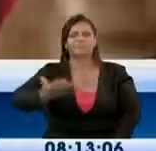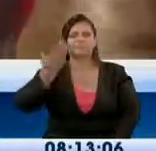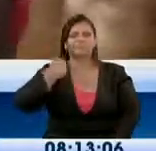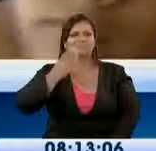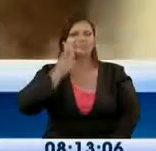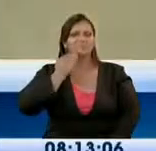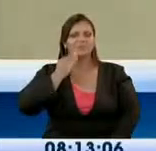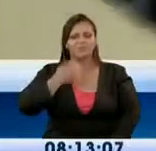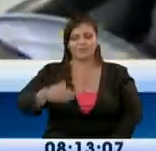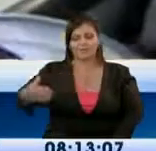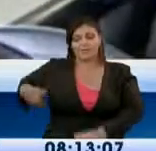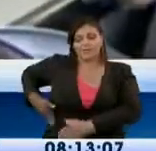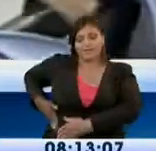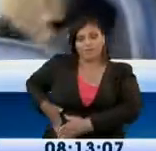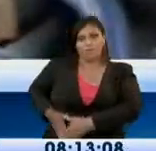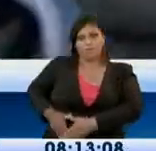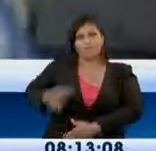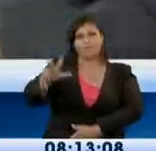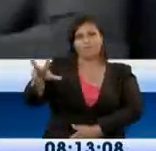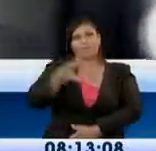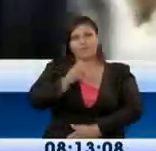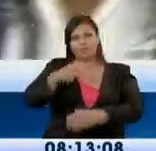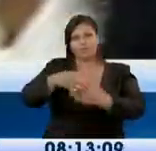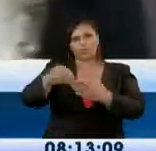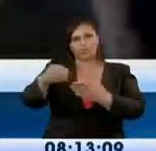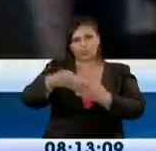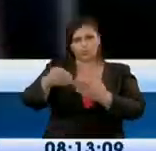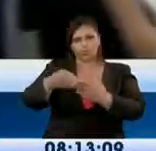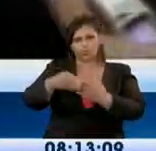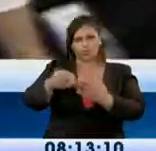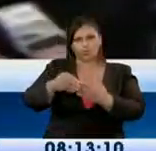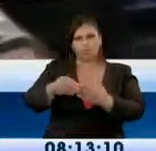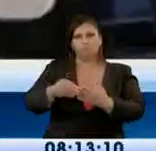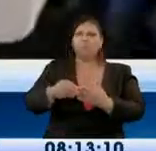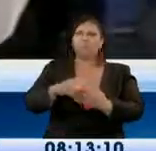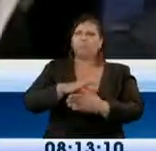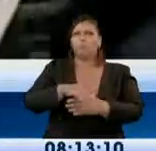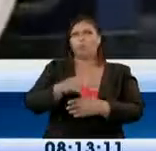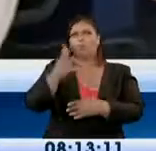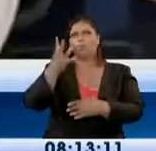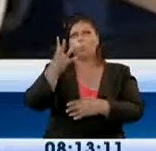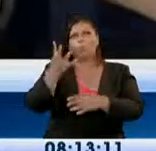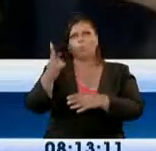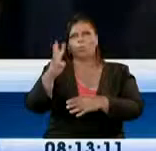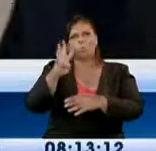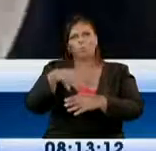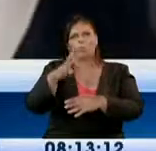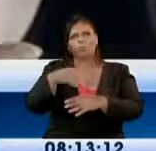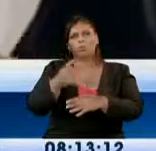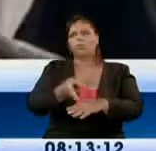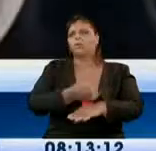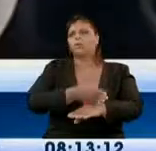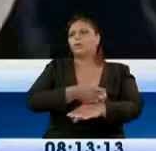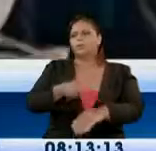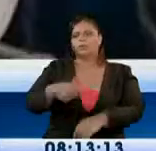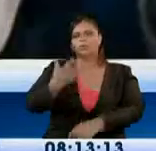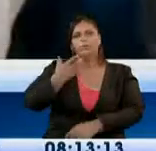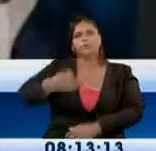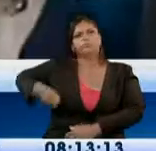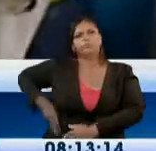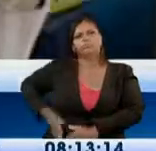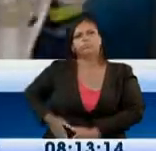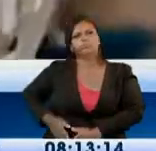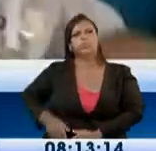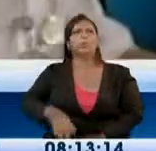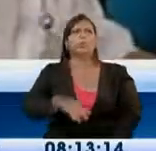$300. ¿$300? Sí. Hace como 4 meses más o menos. Pero usted, ¿qué pasó? ¿Nunca se dio